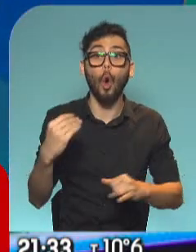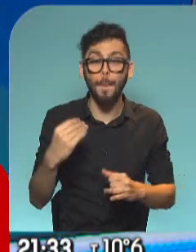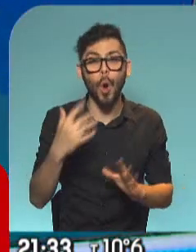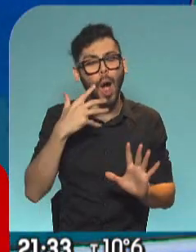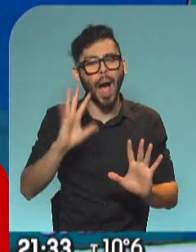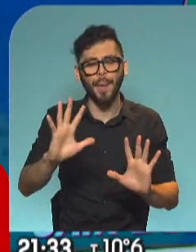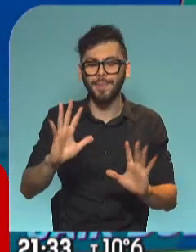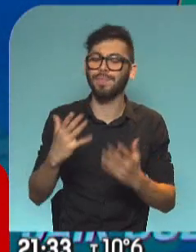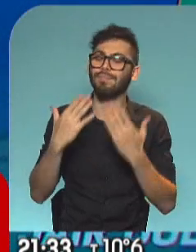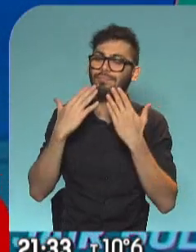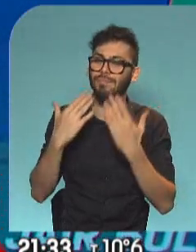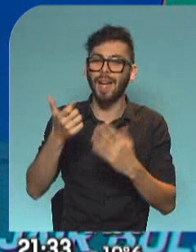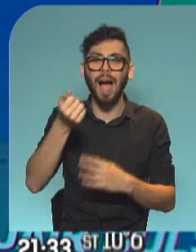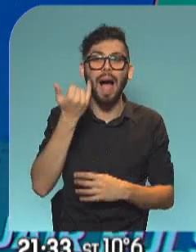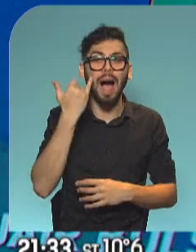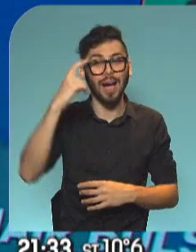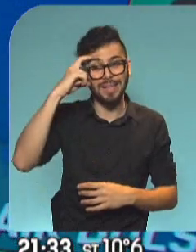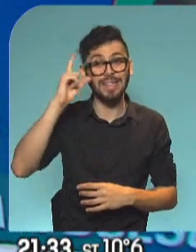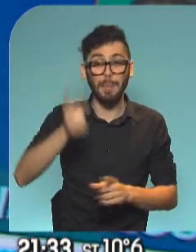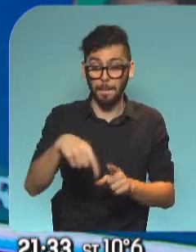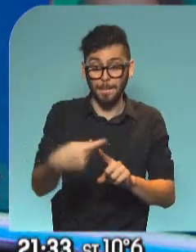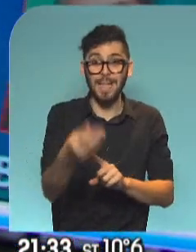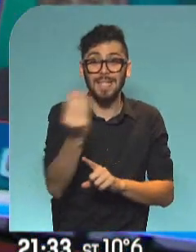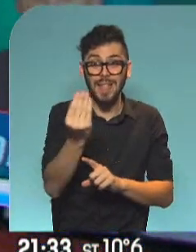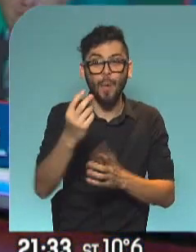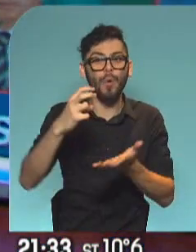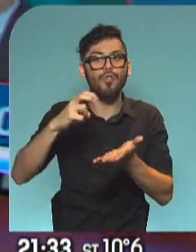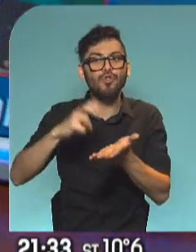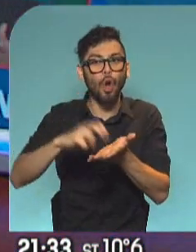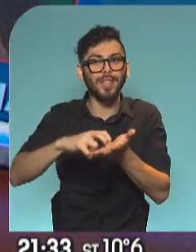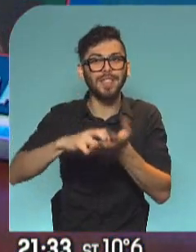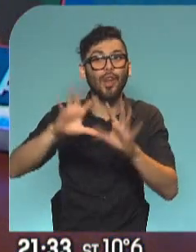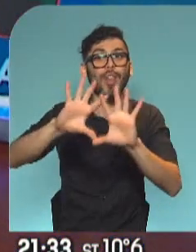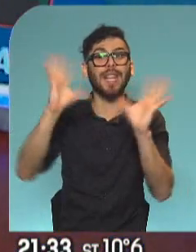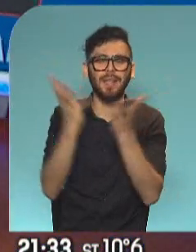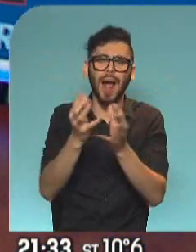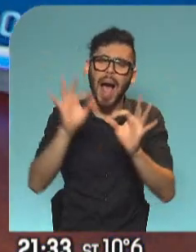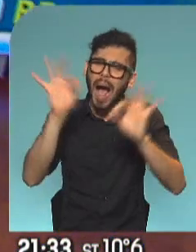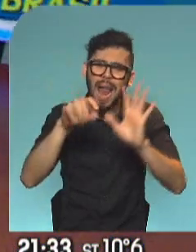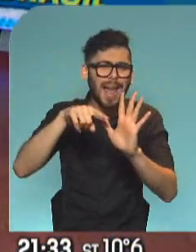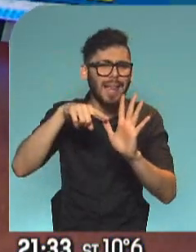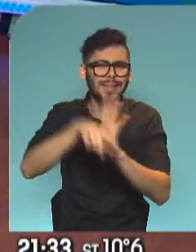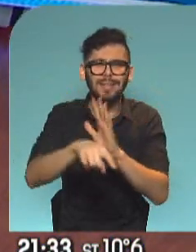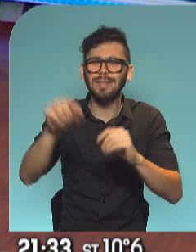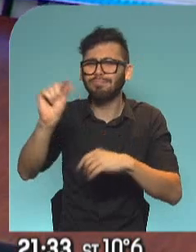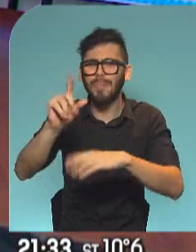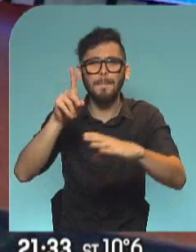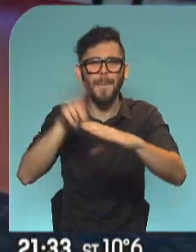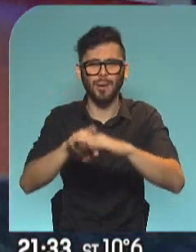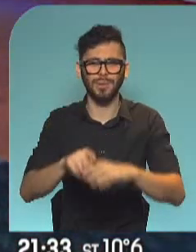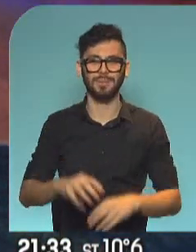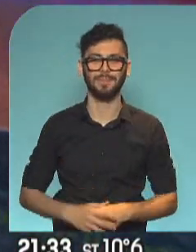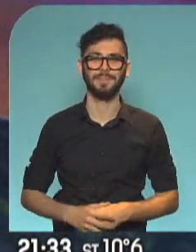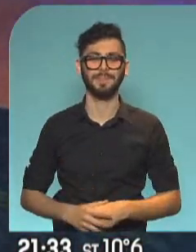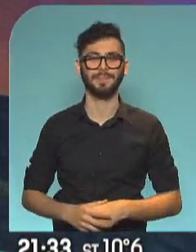que seguiremos con este tema. Y mañana la edición internacional de Televisión Pública Noticias. Por supuesto que habrá más análisis. Hacemos una pequeña pausa. Ya venimos.